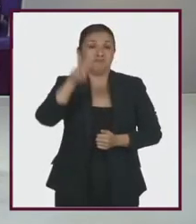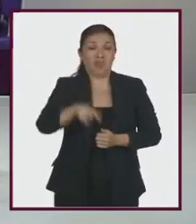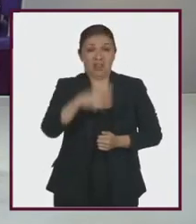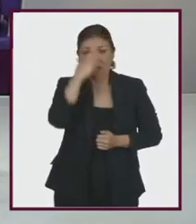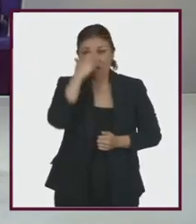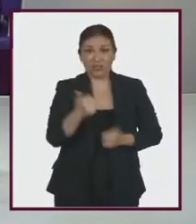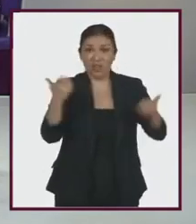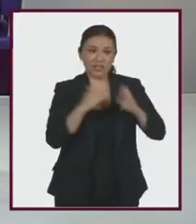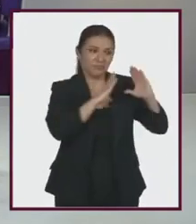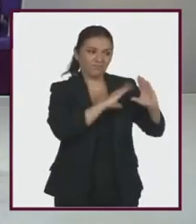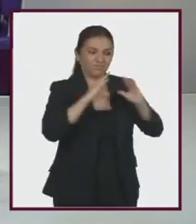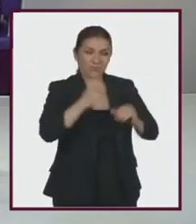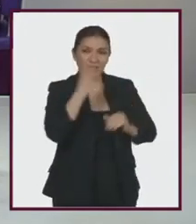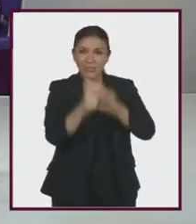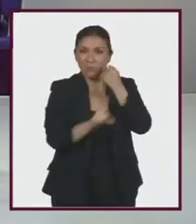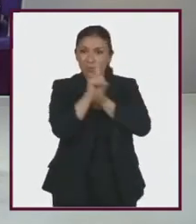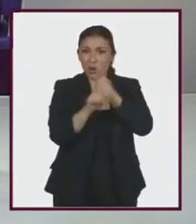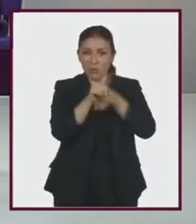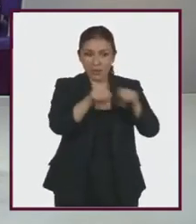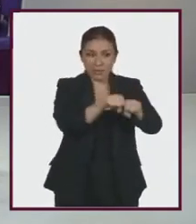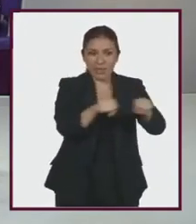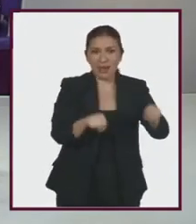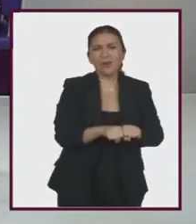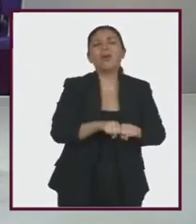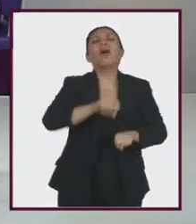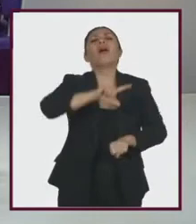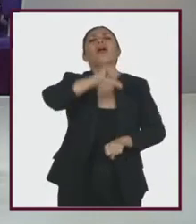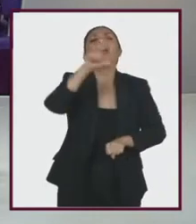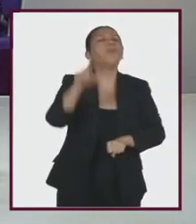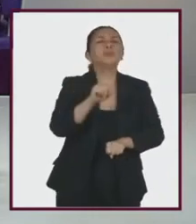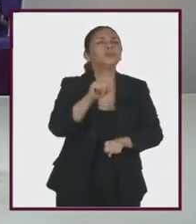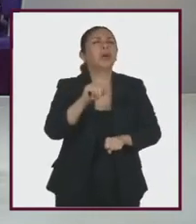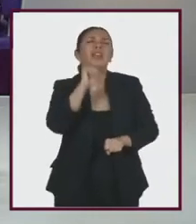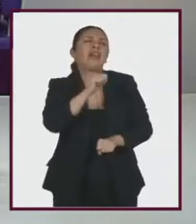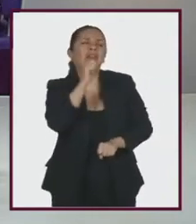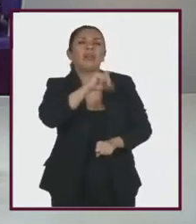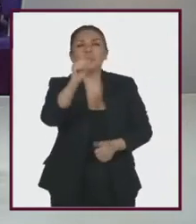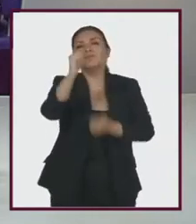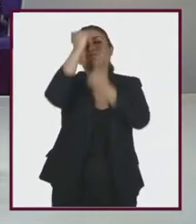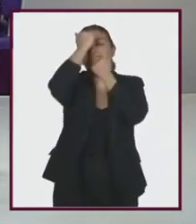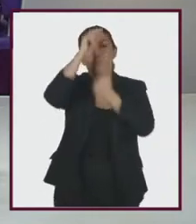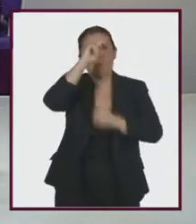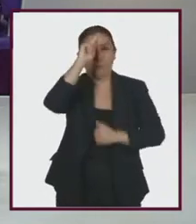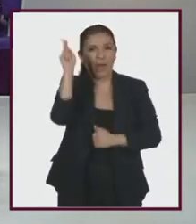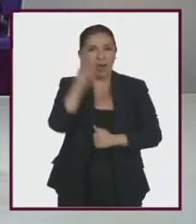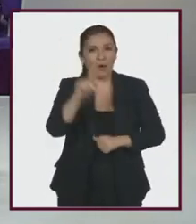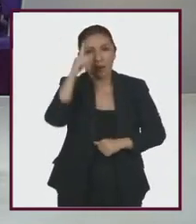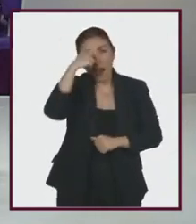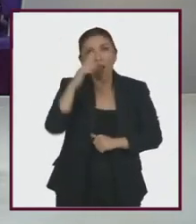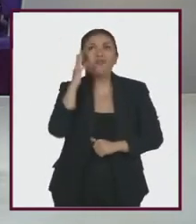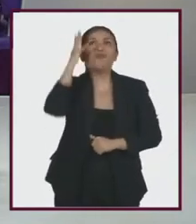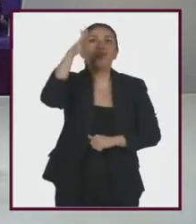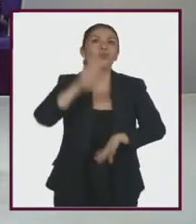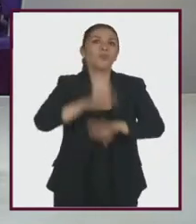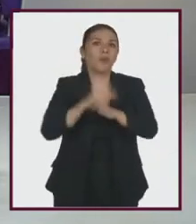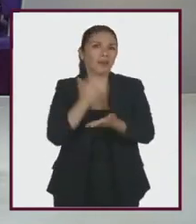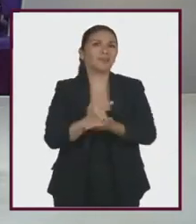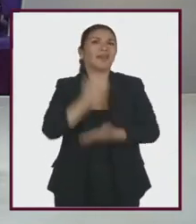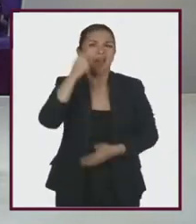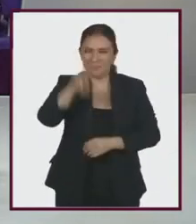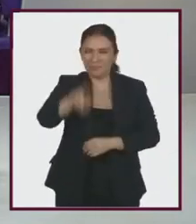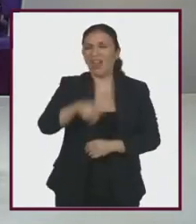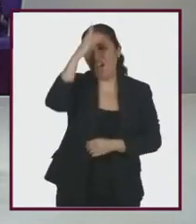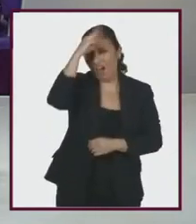esta problemática social para prevenir en vez de lamentar situaciones futuras que afecten gravemente a la sociedad. Estamos de acuerdo